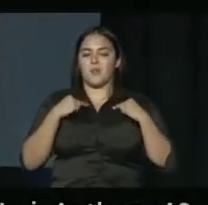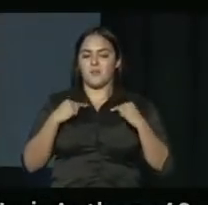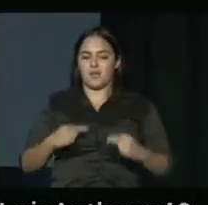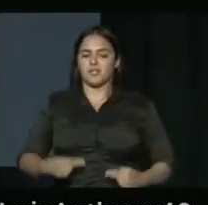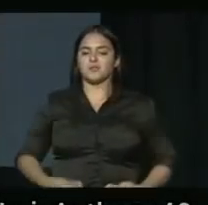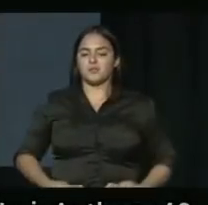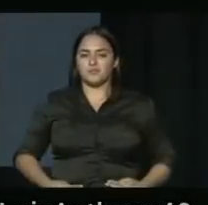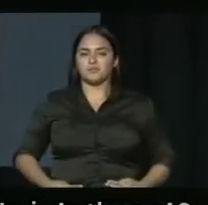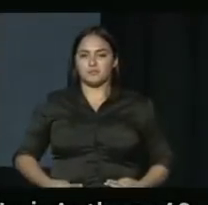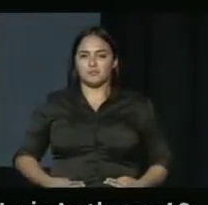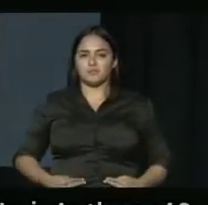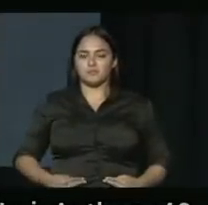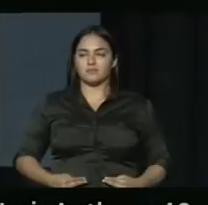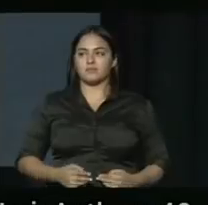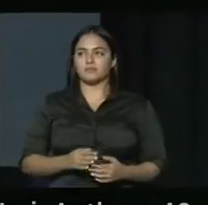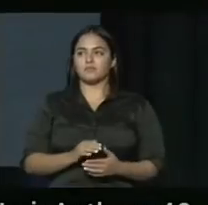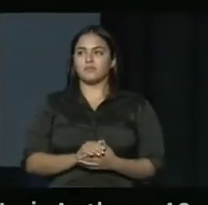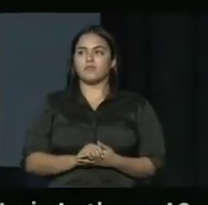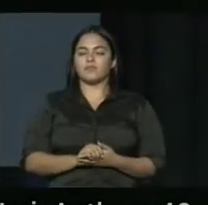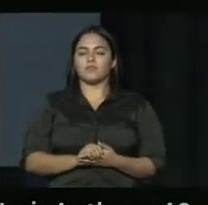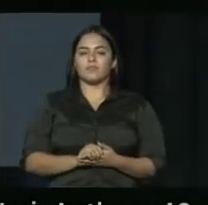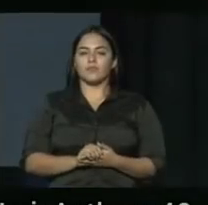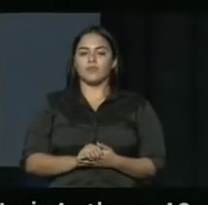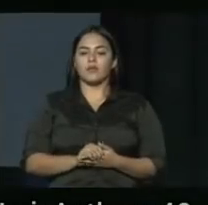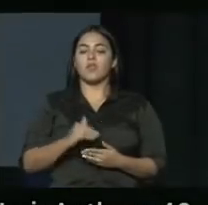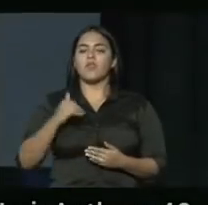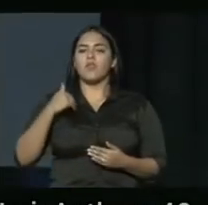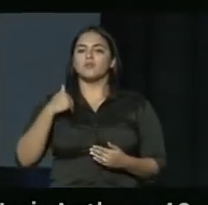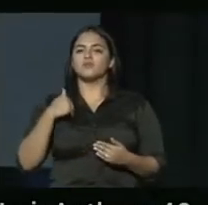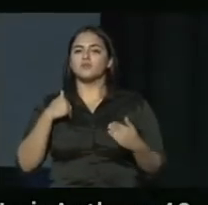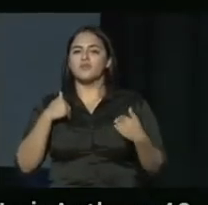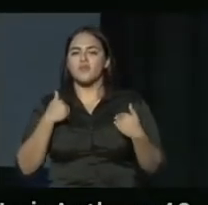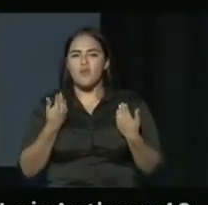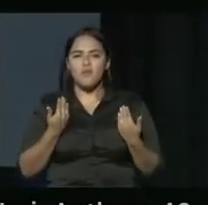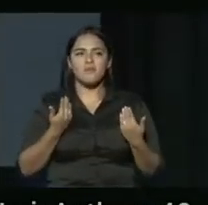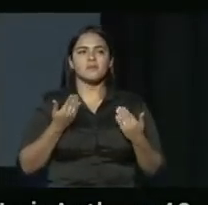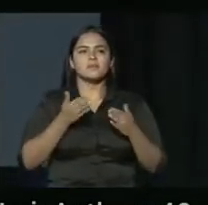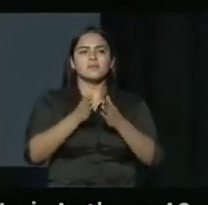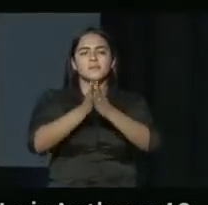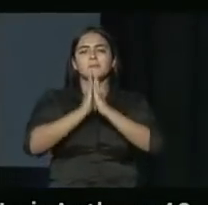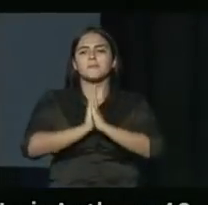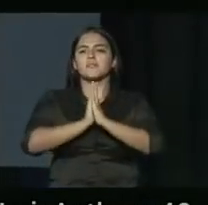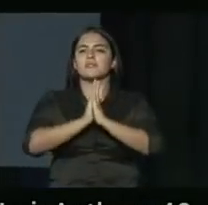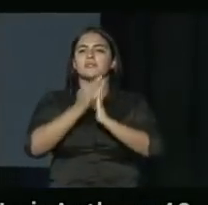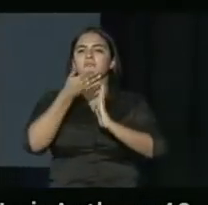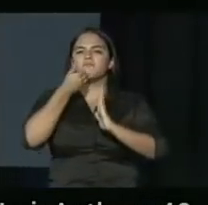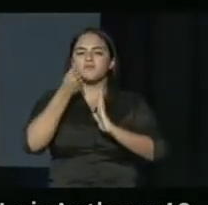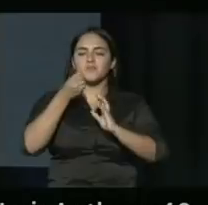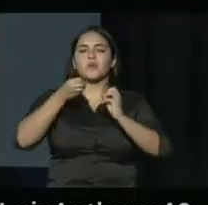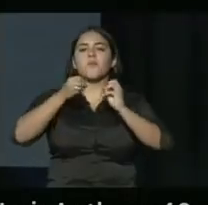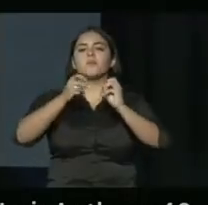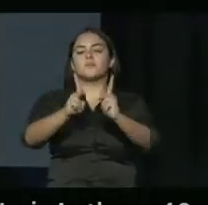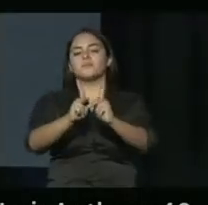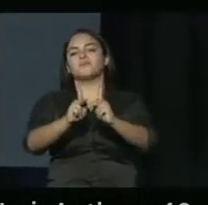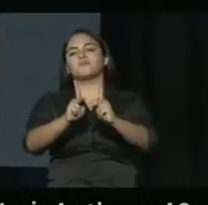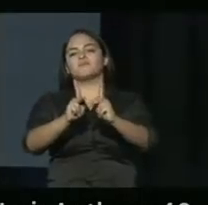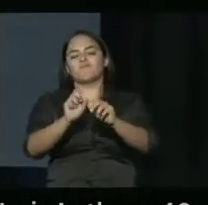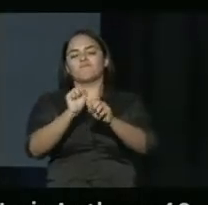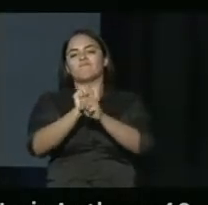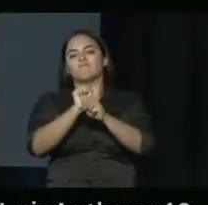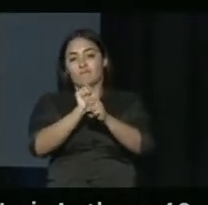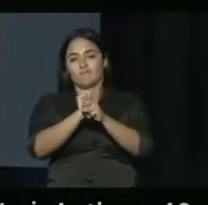quiera que voy, nuestros jóvenes lo que piden son mejores oportunidades para echar